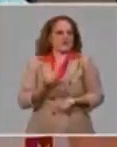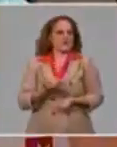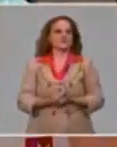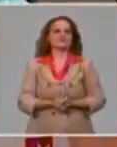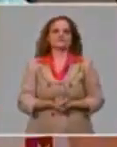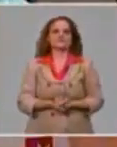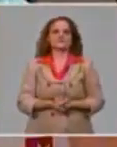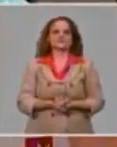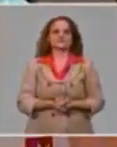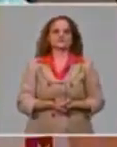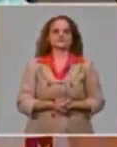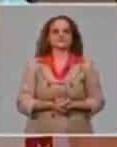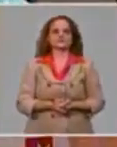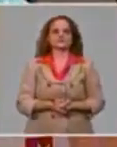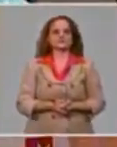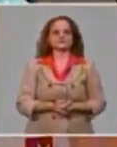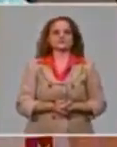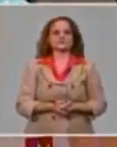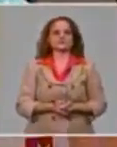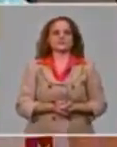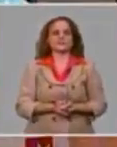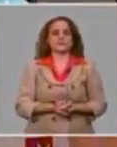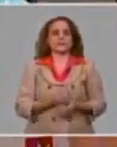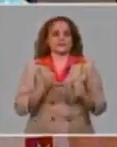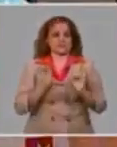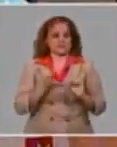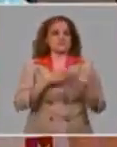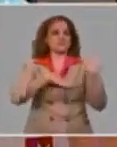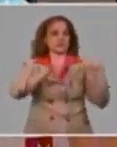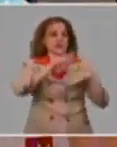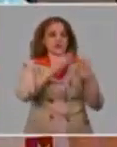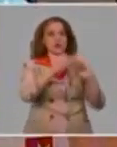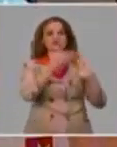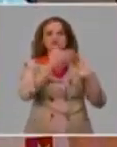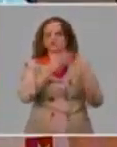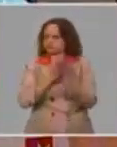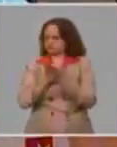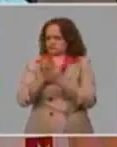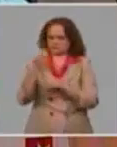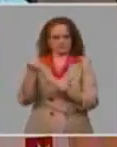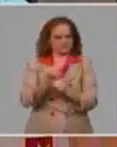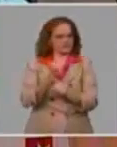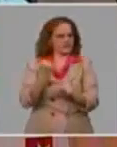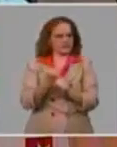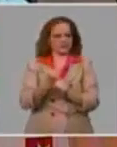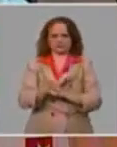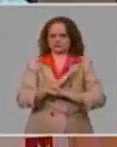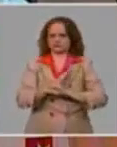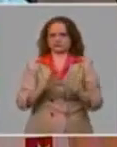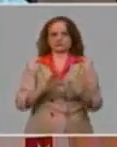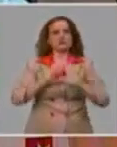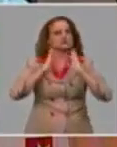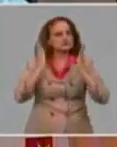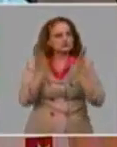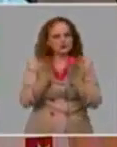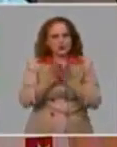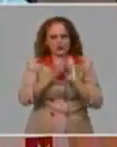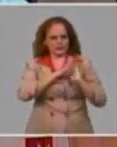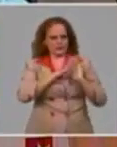Bueno, el Ministerio ha mantenido total vitalidad. Realmente en todos los programas constructivos se ha